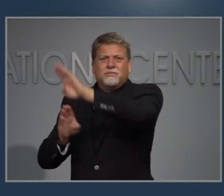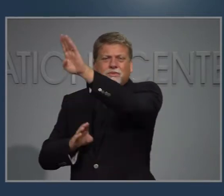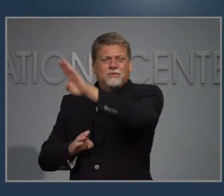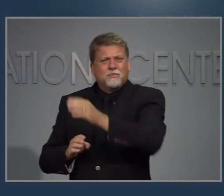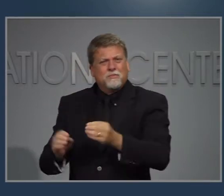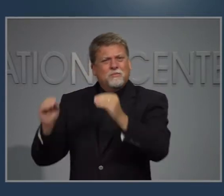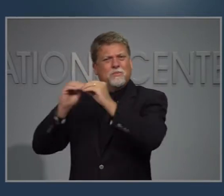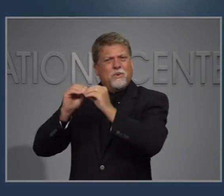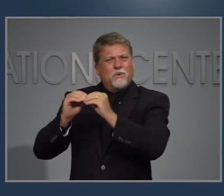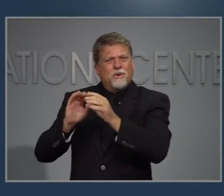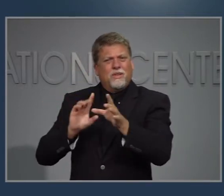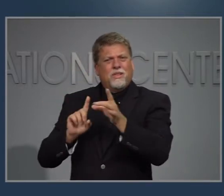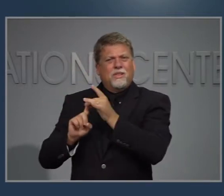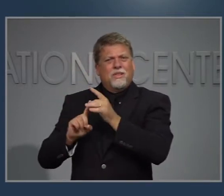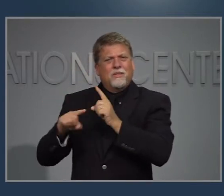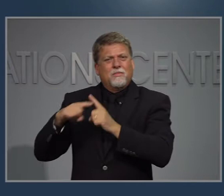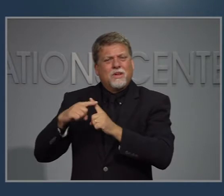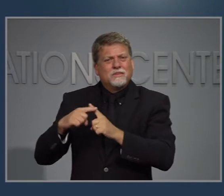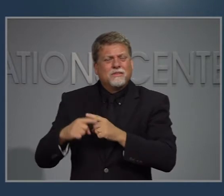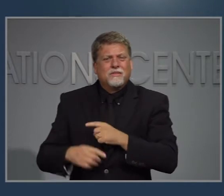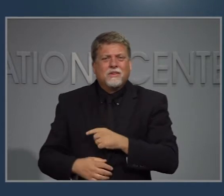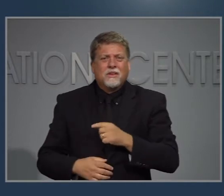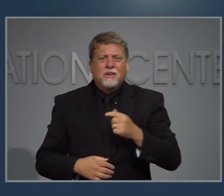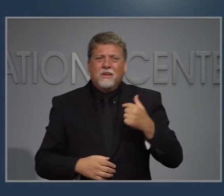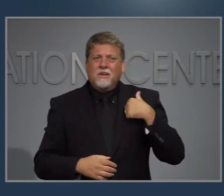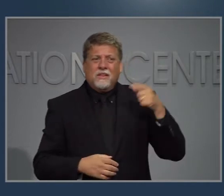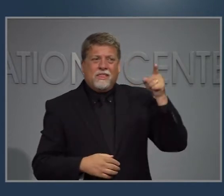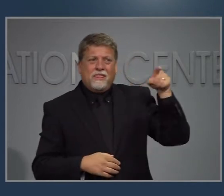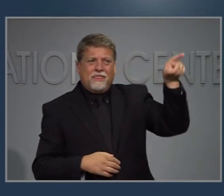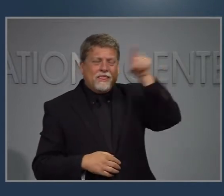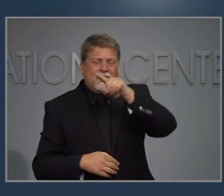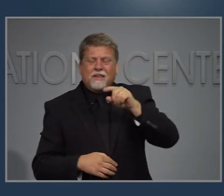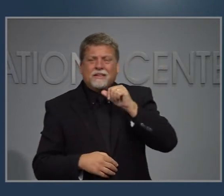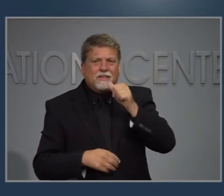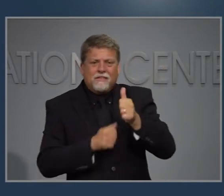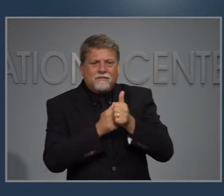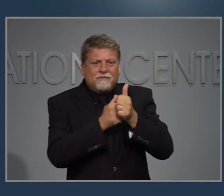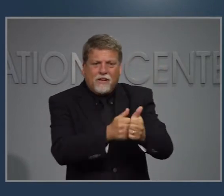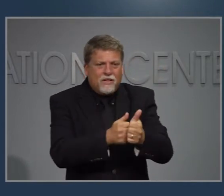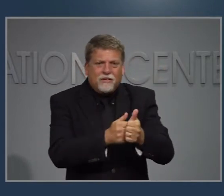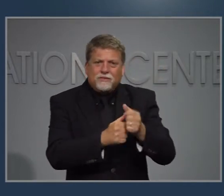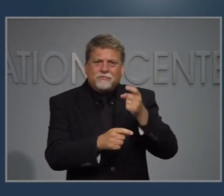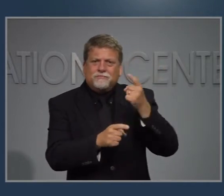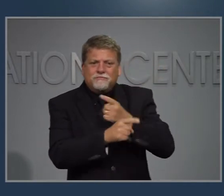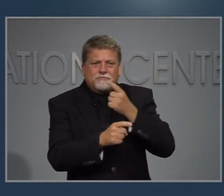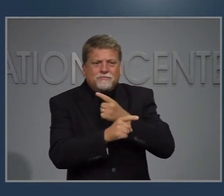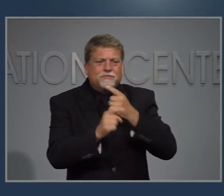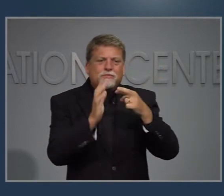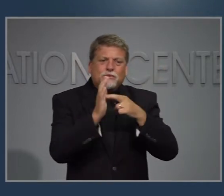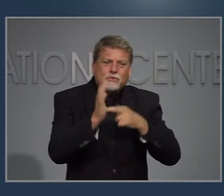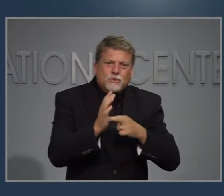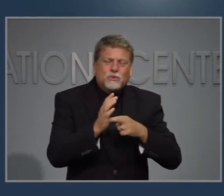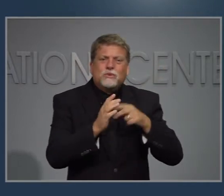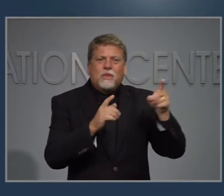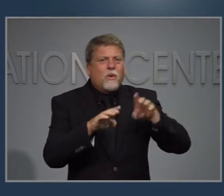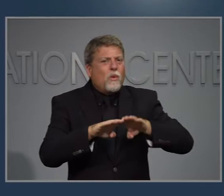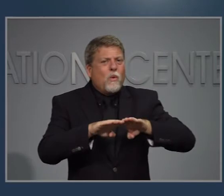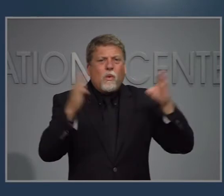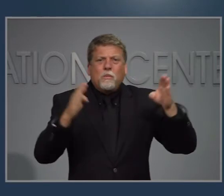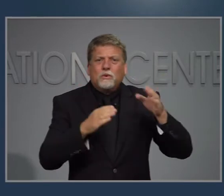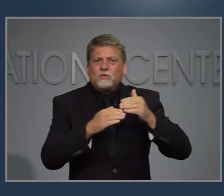rápido. Aquí en Carolina del Norte continuamos siguiendo un enfoque cauteloso, tomando decisiones en base a